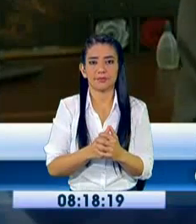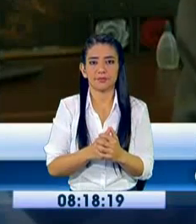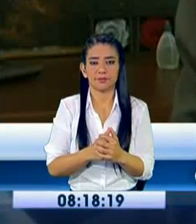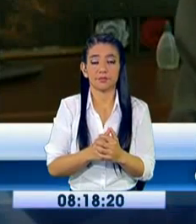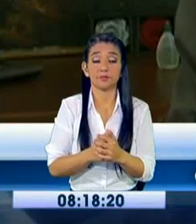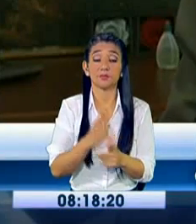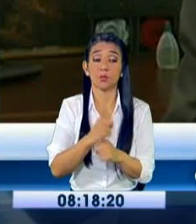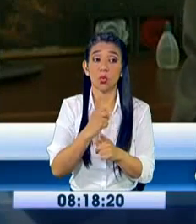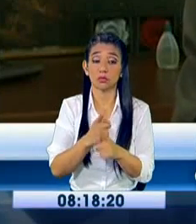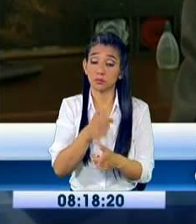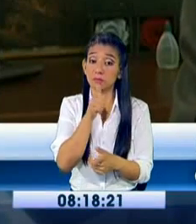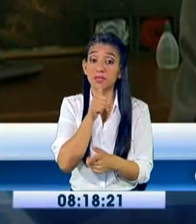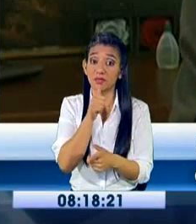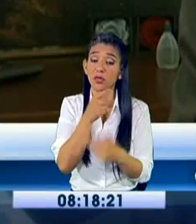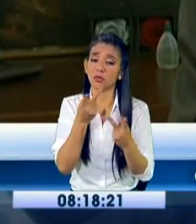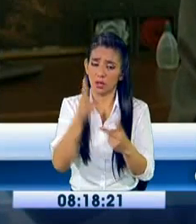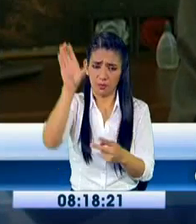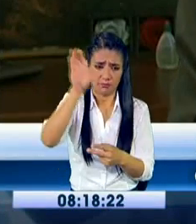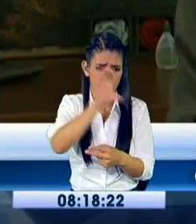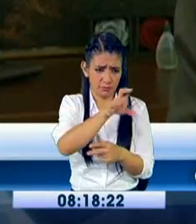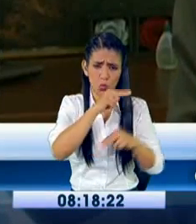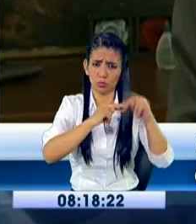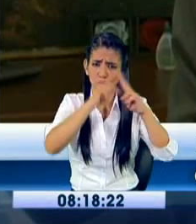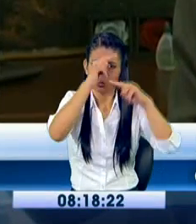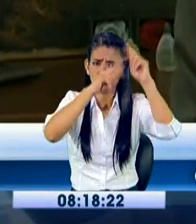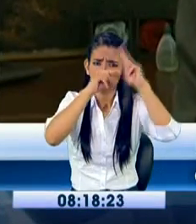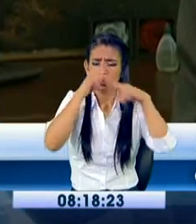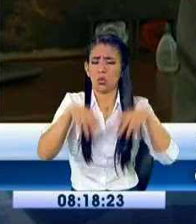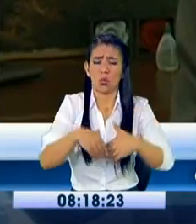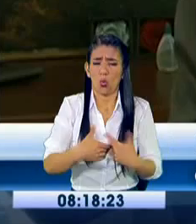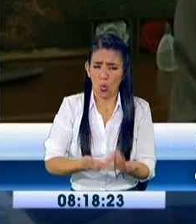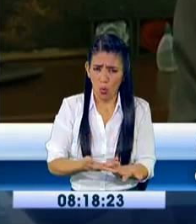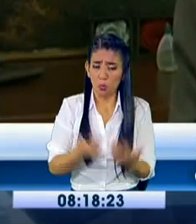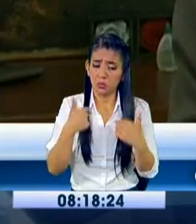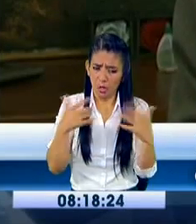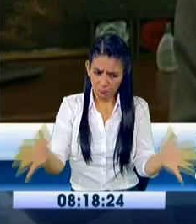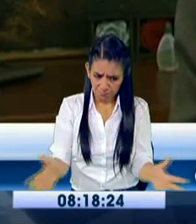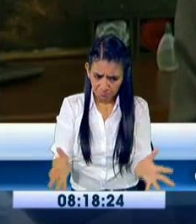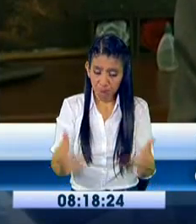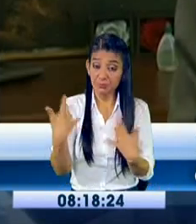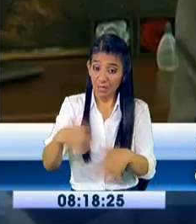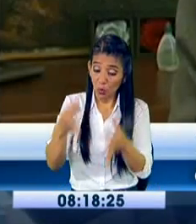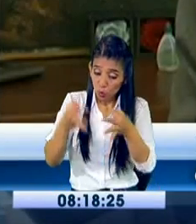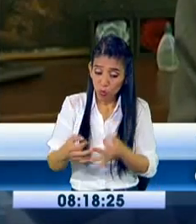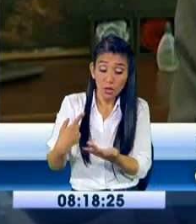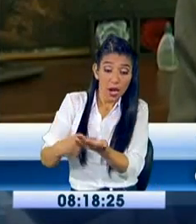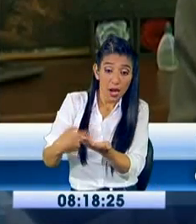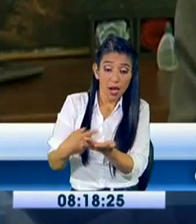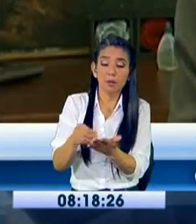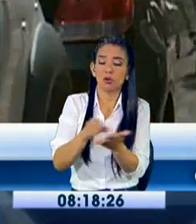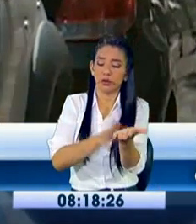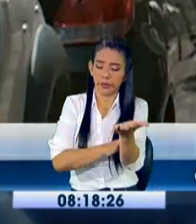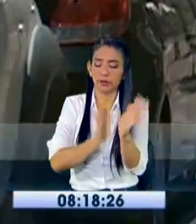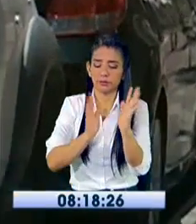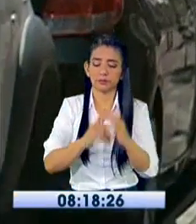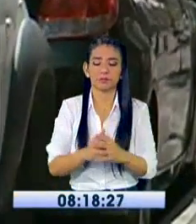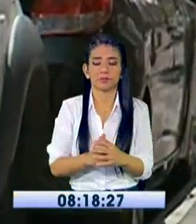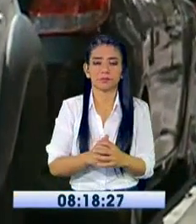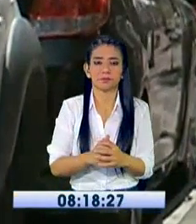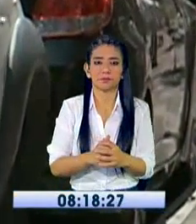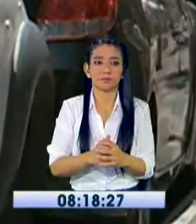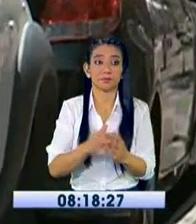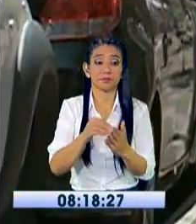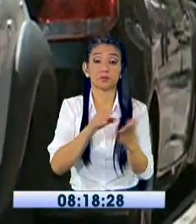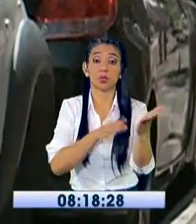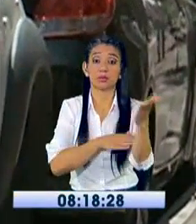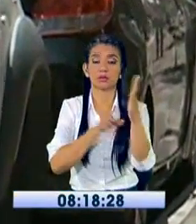prácticas viales y sobre todo el respeto a los ciclistas, que es un grupo bastante vulnerable en las vías, los conductores de taxis formales tuvieron la iniciativa